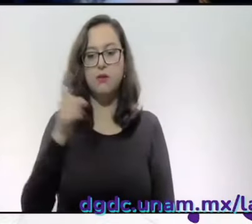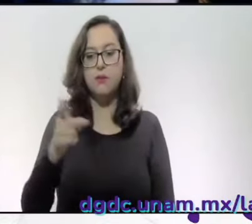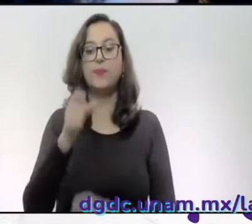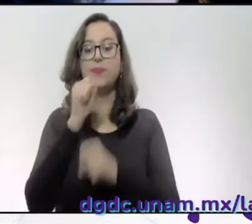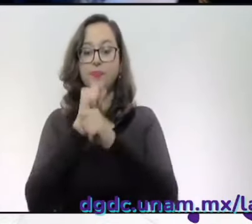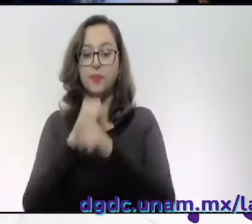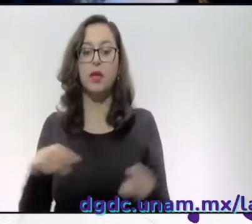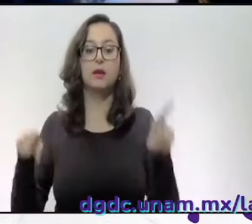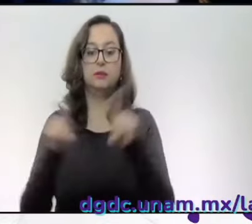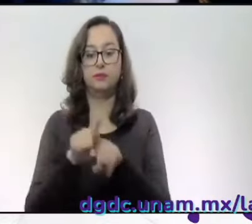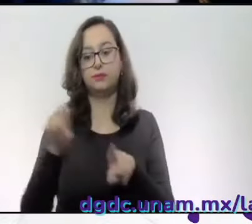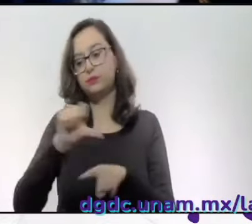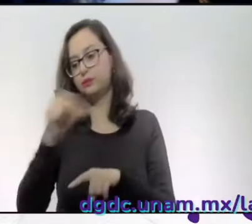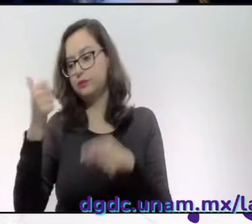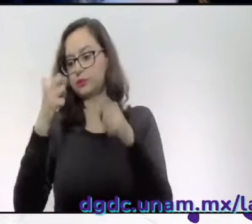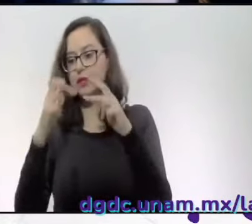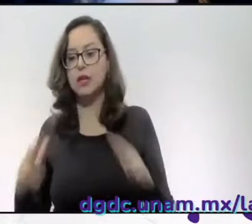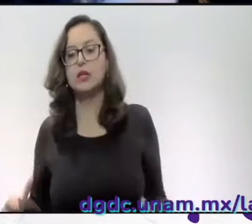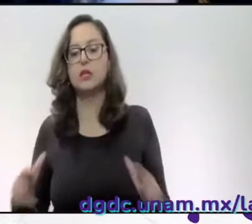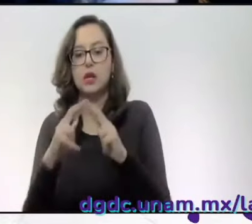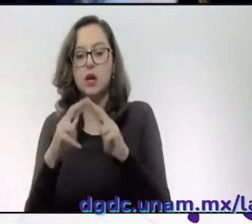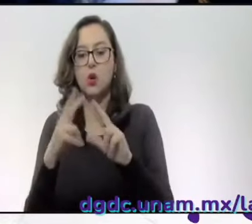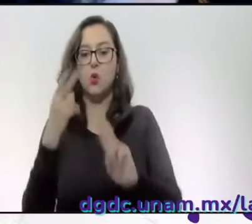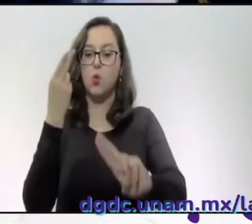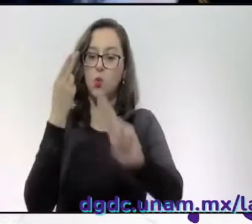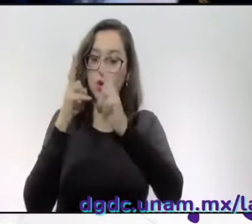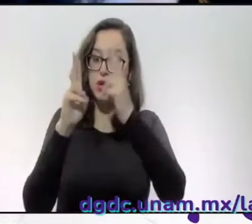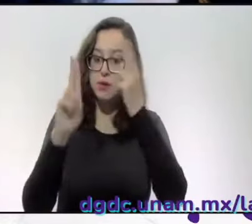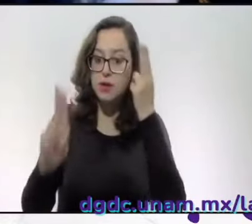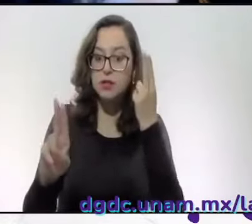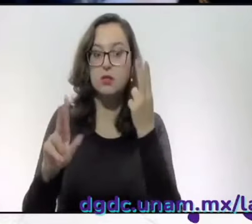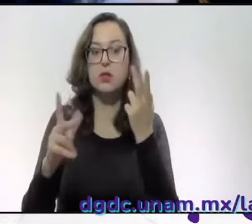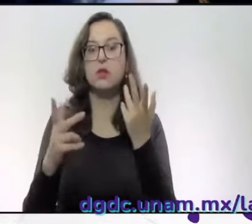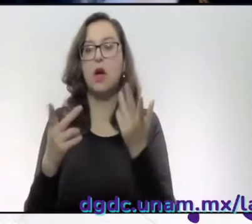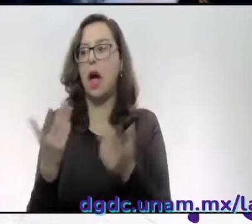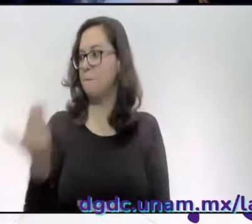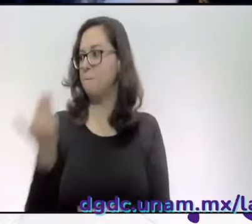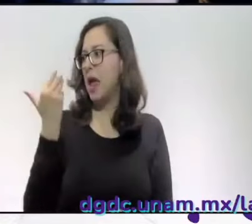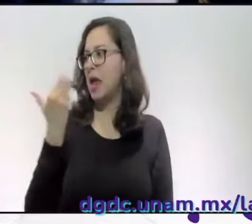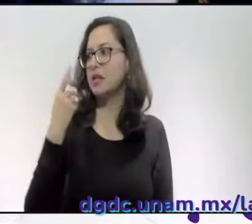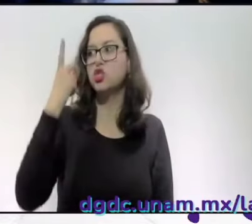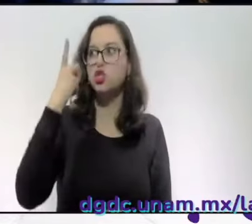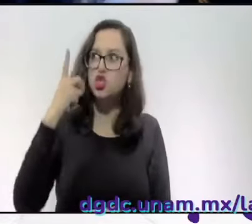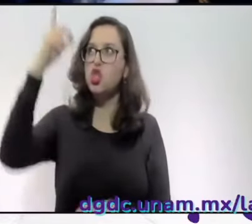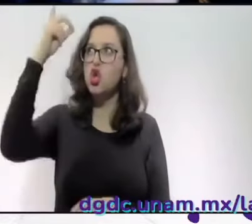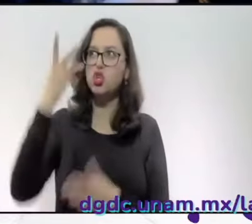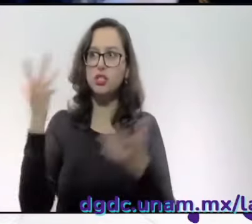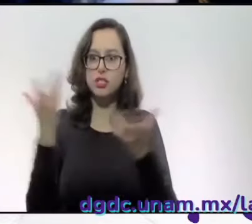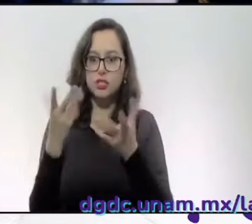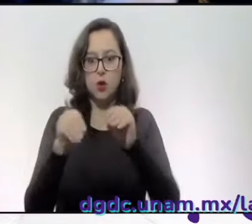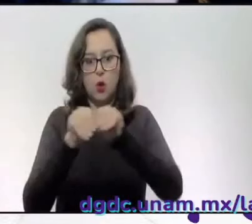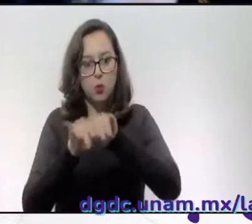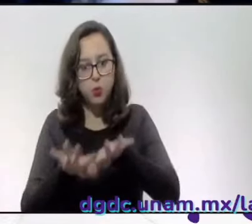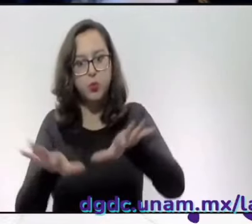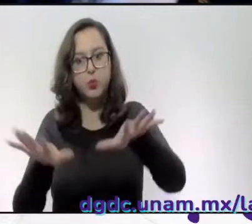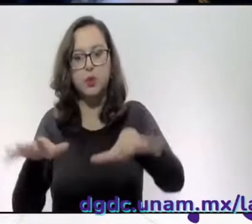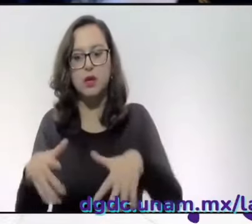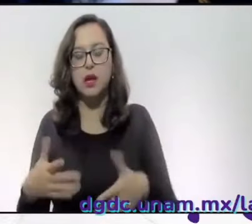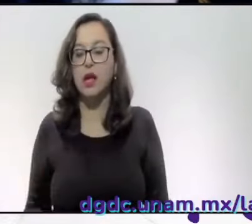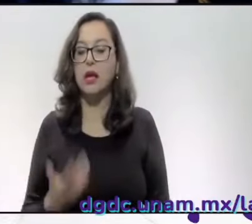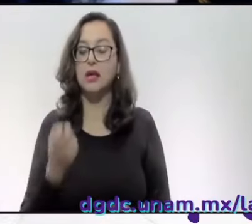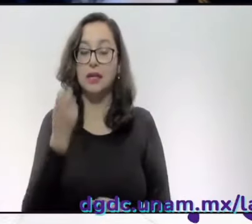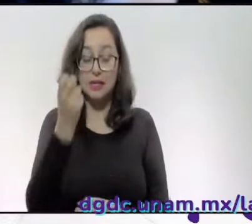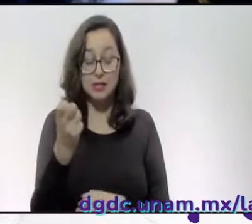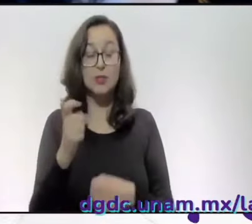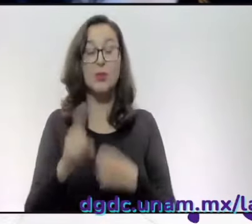más religiosas que nos decían que el universo no solo no era eterno, sino que era muy joven, ¿no? Esto fue un conflicto, y ahí si quieres las anécdotas, esto fue un conflicto